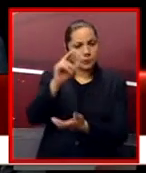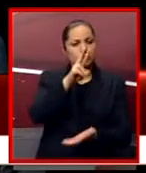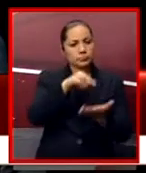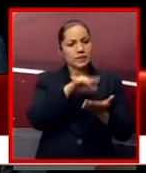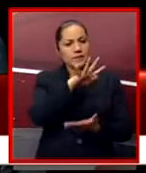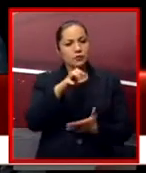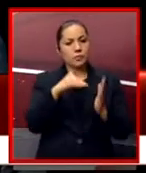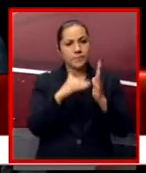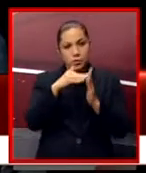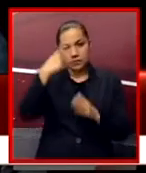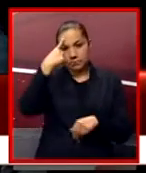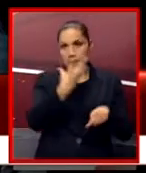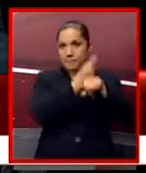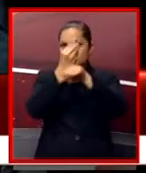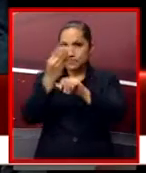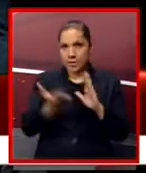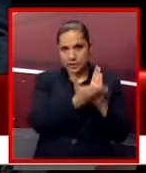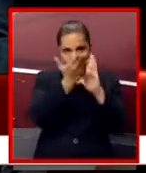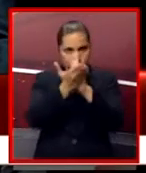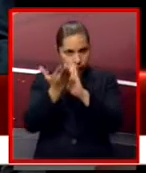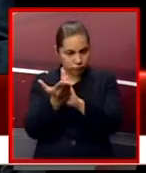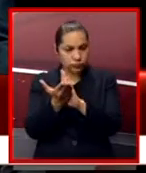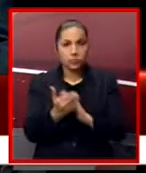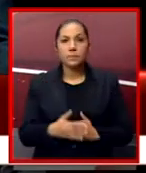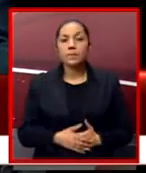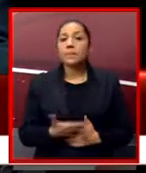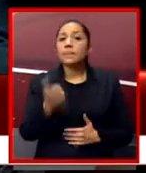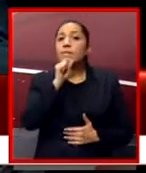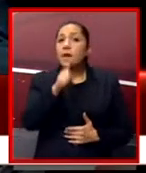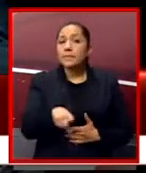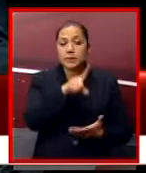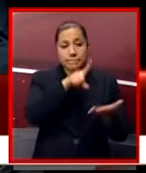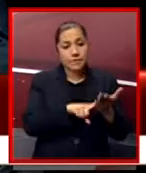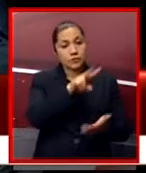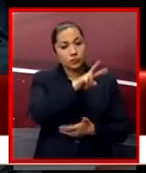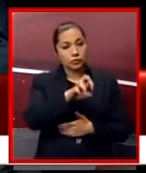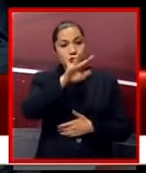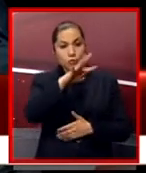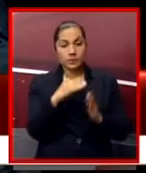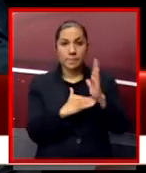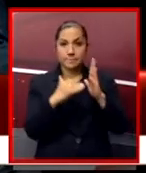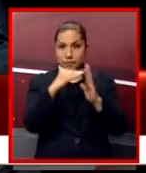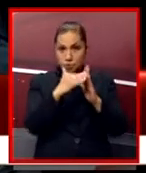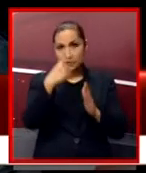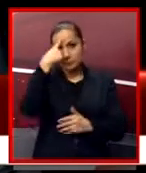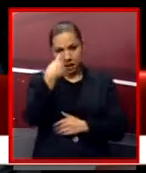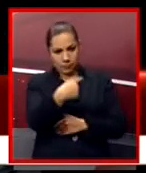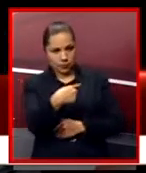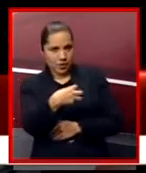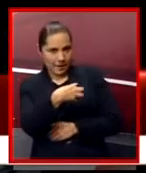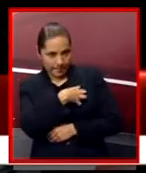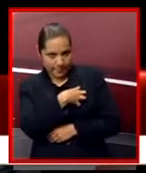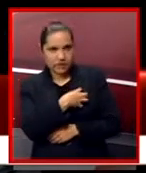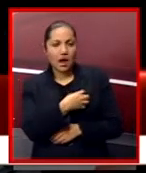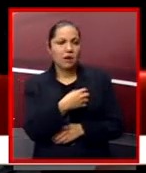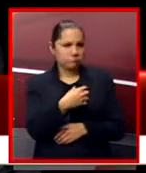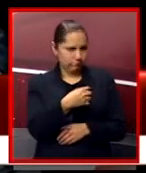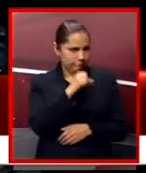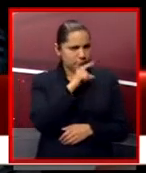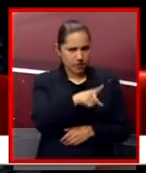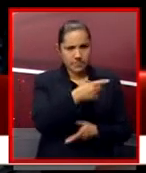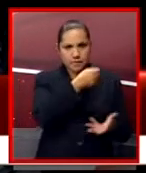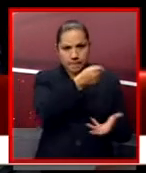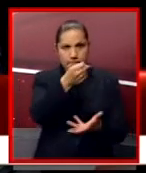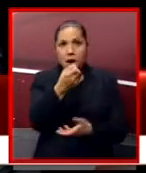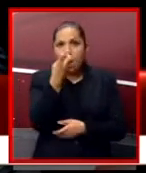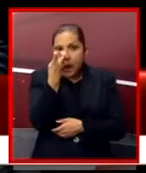Fondo de Reconstrucción, más los 1.250 millones de capitalidad y el FOPREDEN. Gracias